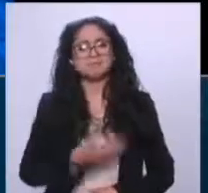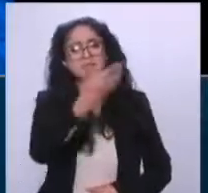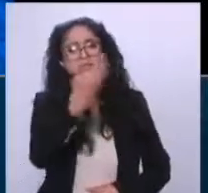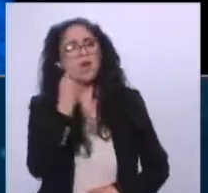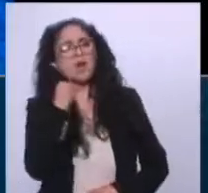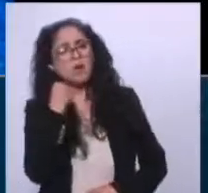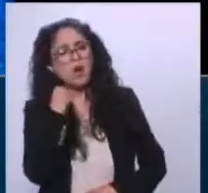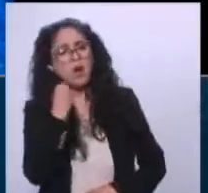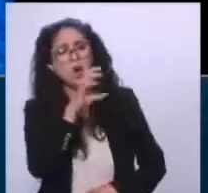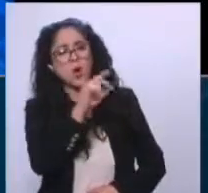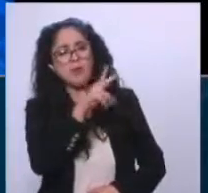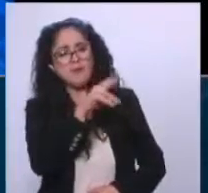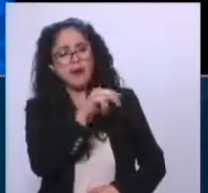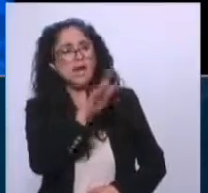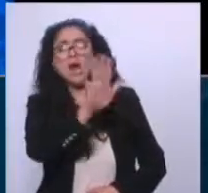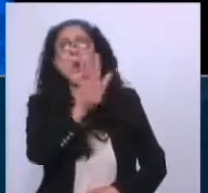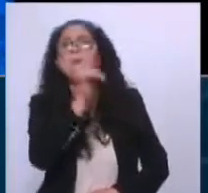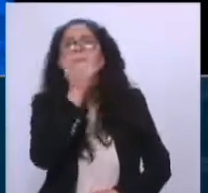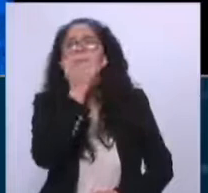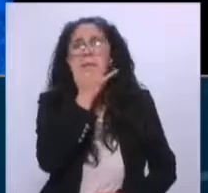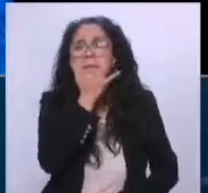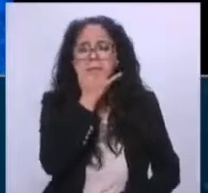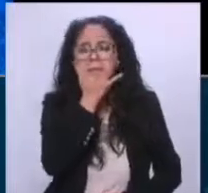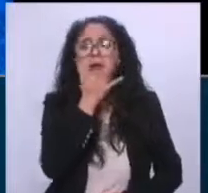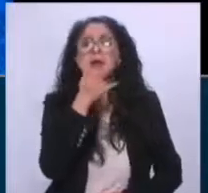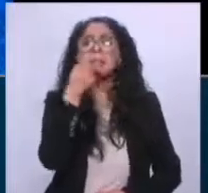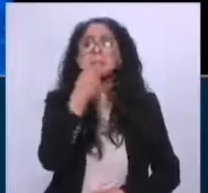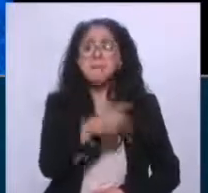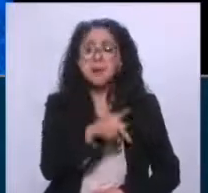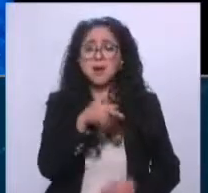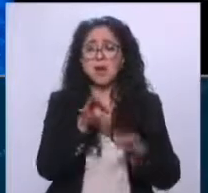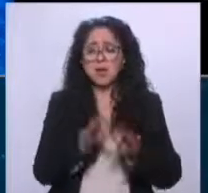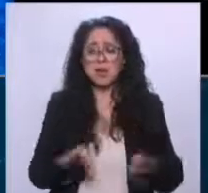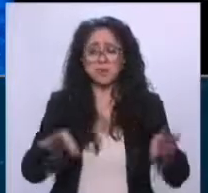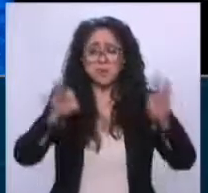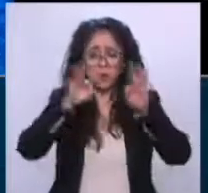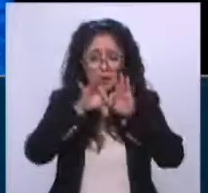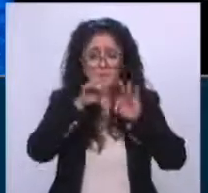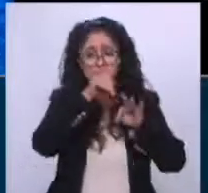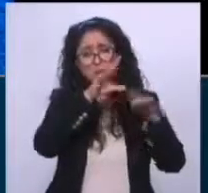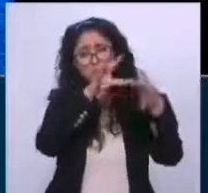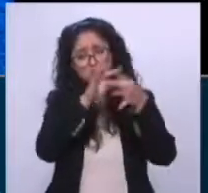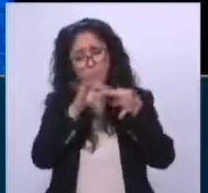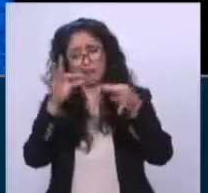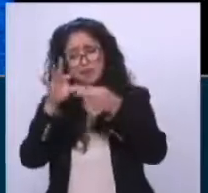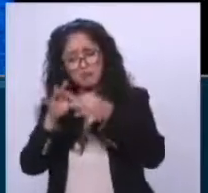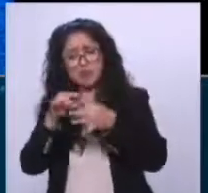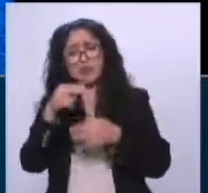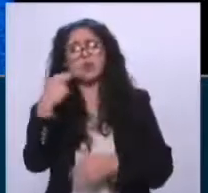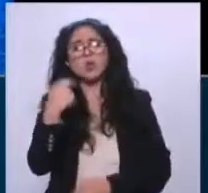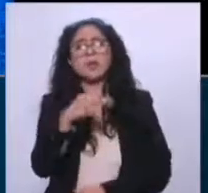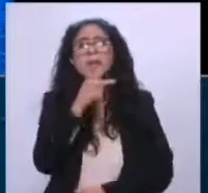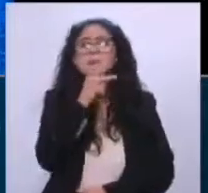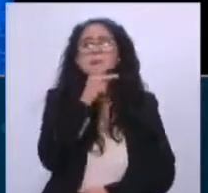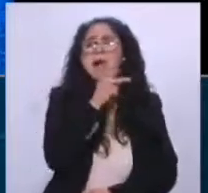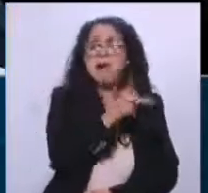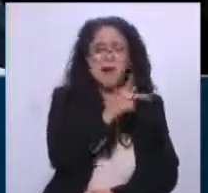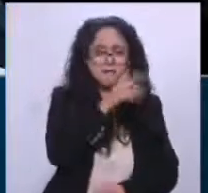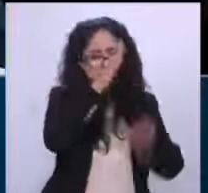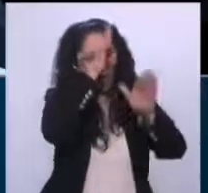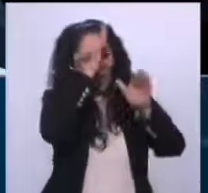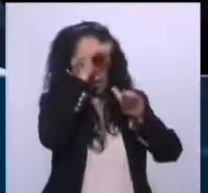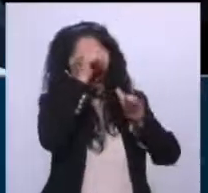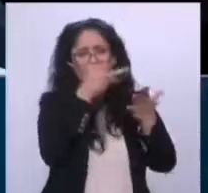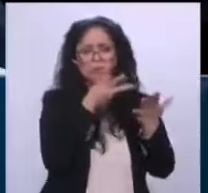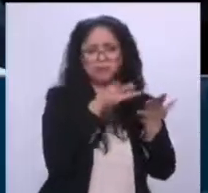Rápidamente, no, antes un comentario, es que es importante, creo que dimensionar esto, porque has hablado de acuerdos reparatorios